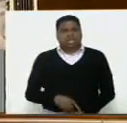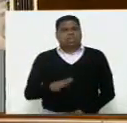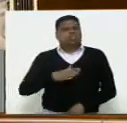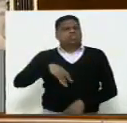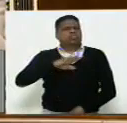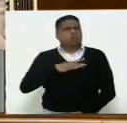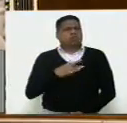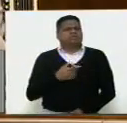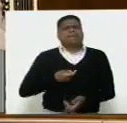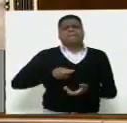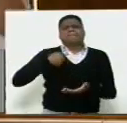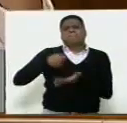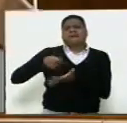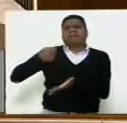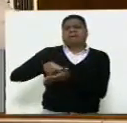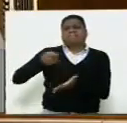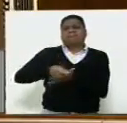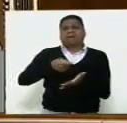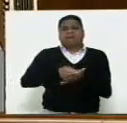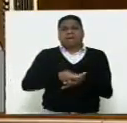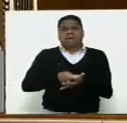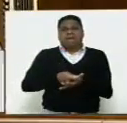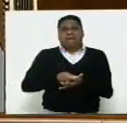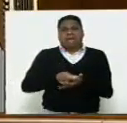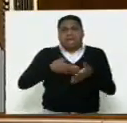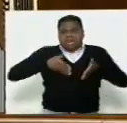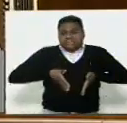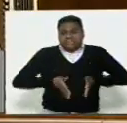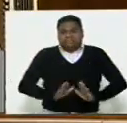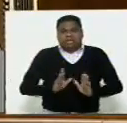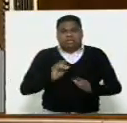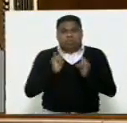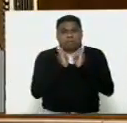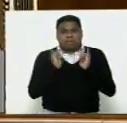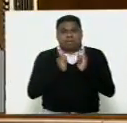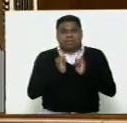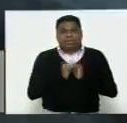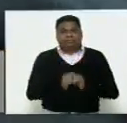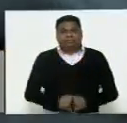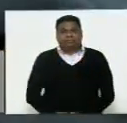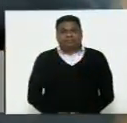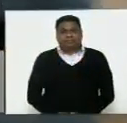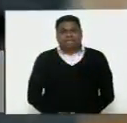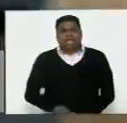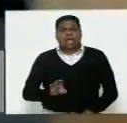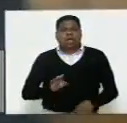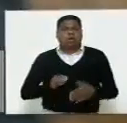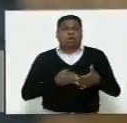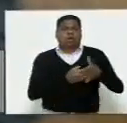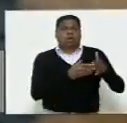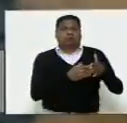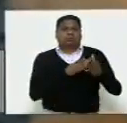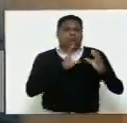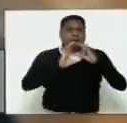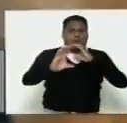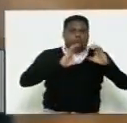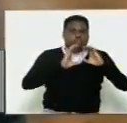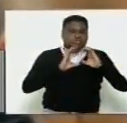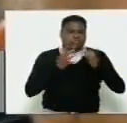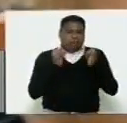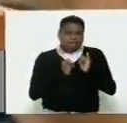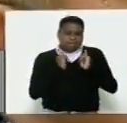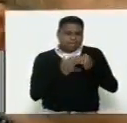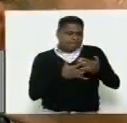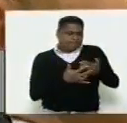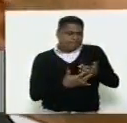privilegia el mercantilismo y donde se privilegia la violencia por réditos también mercantiles en contra de la relación que debe existir